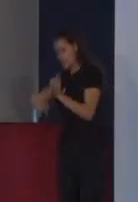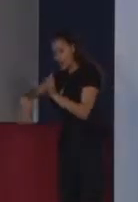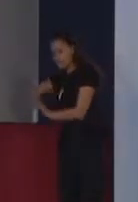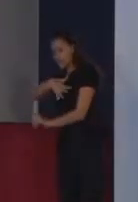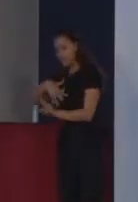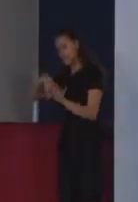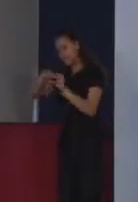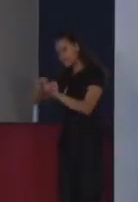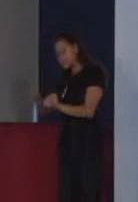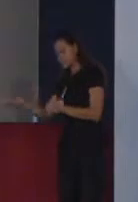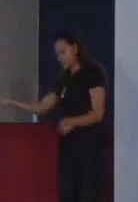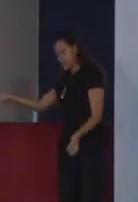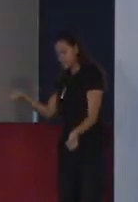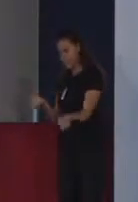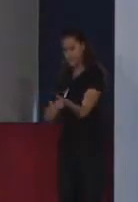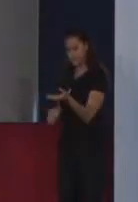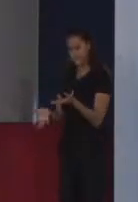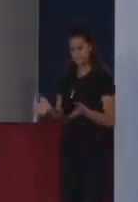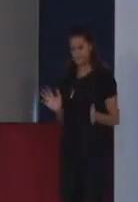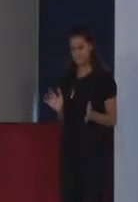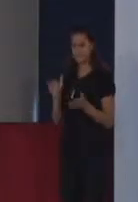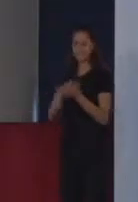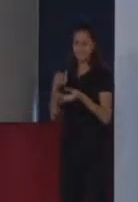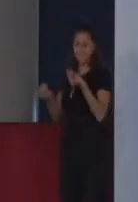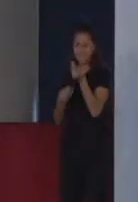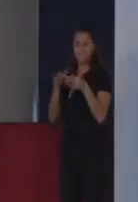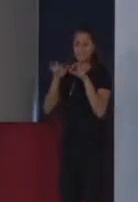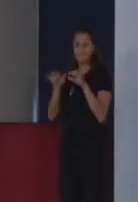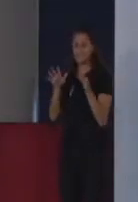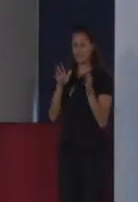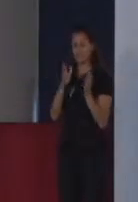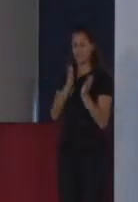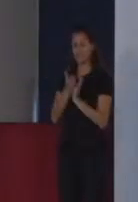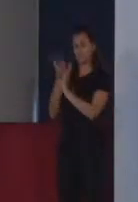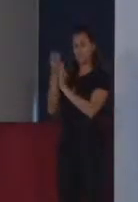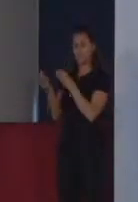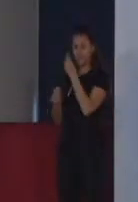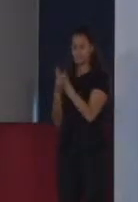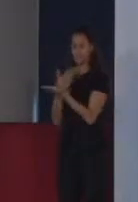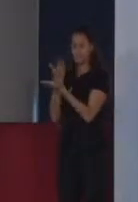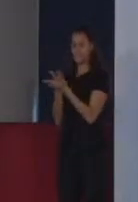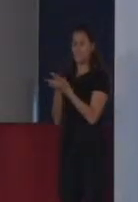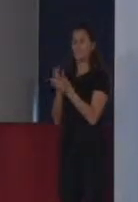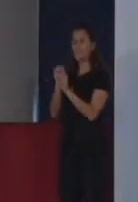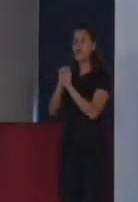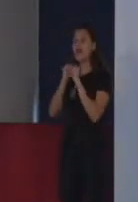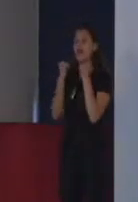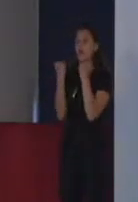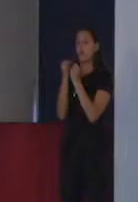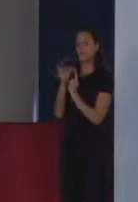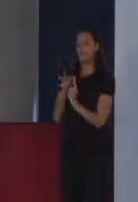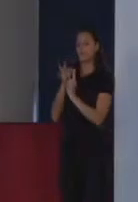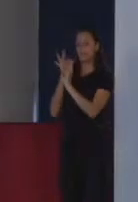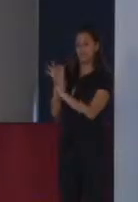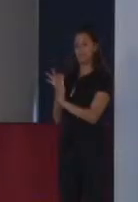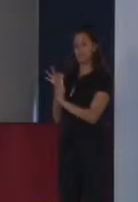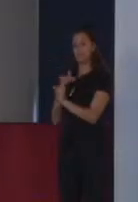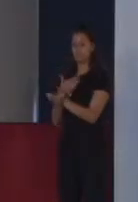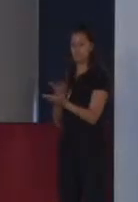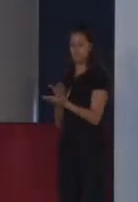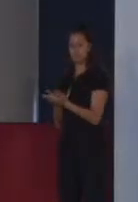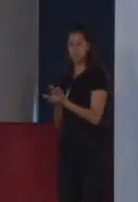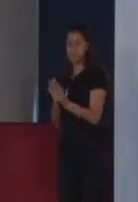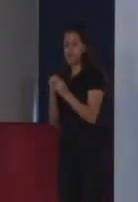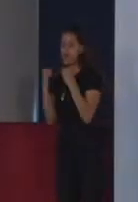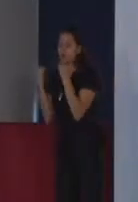que se hizo? Secretaría de Educación planteó el aula especializada como un aula que, digamos que era